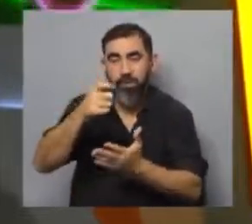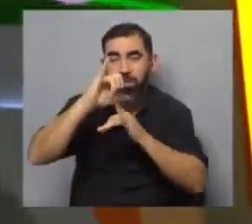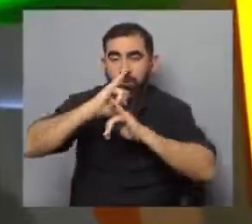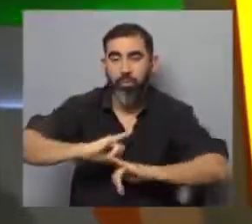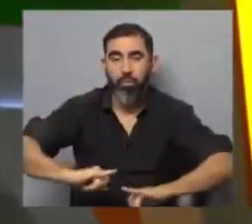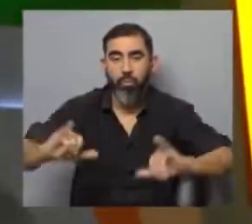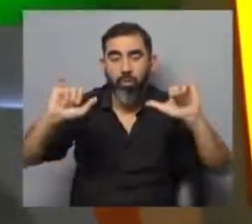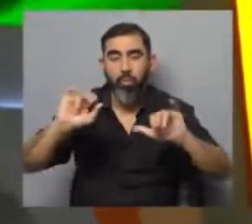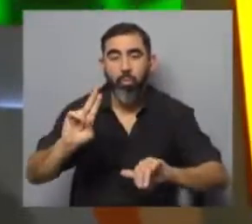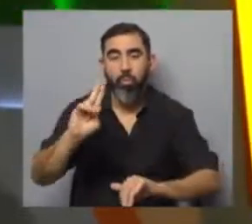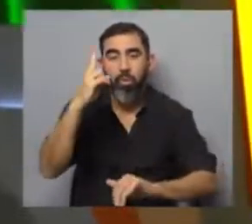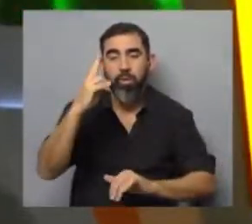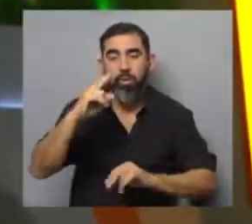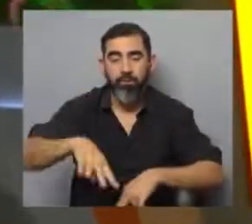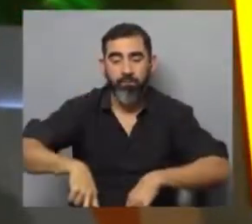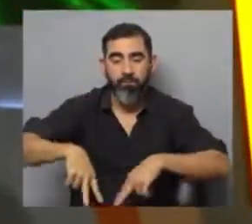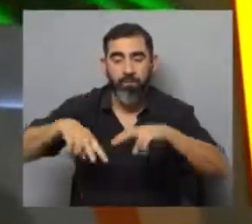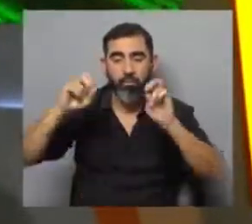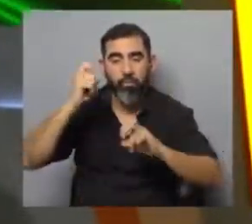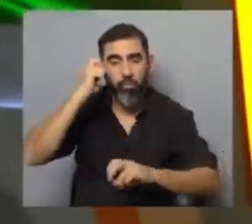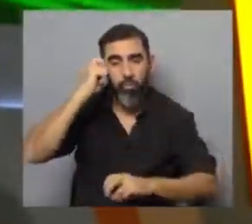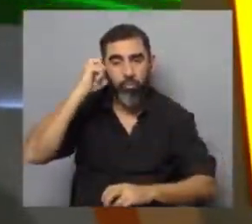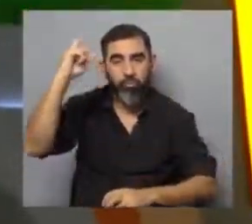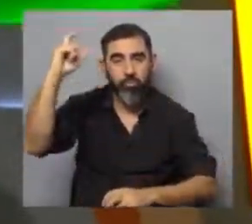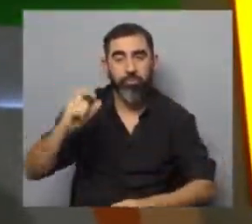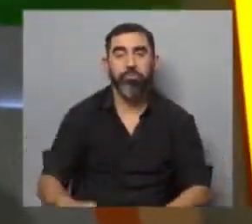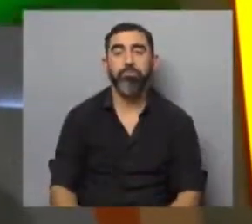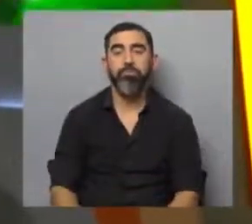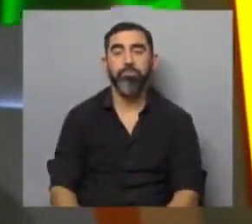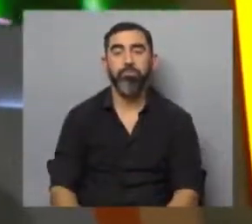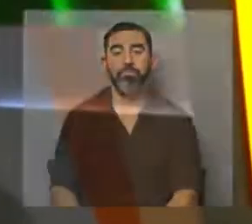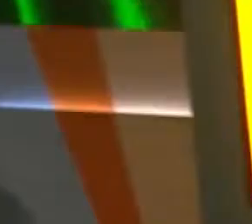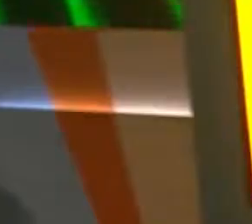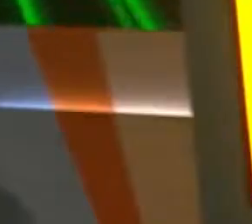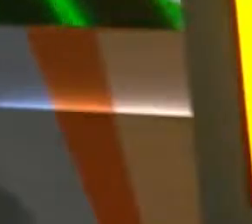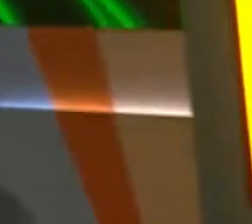Ciencia, divulgando el Uruguay de la investigación y el conocimiento.